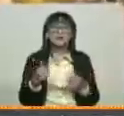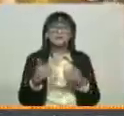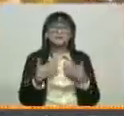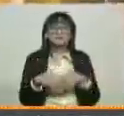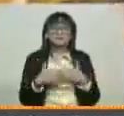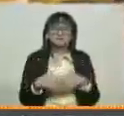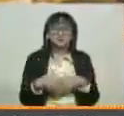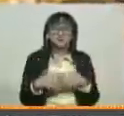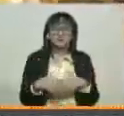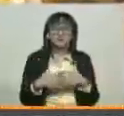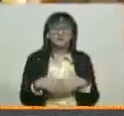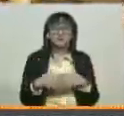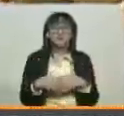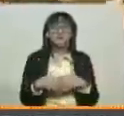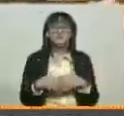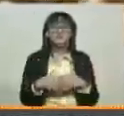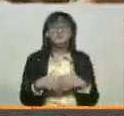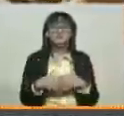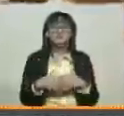producción.